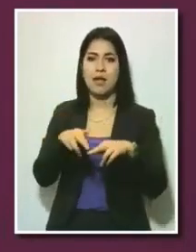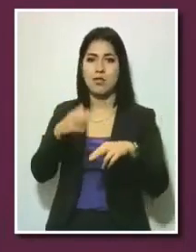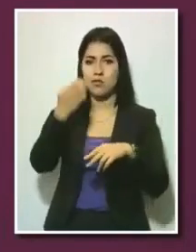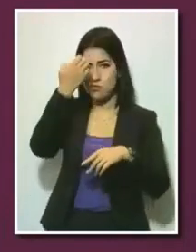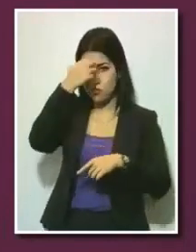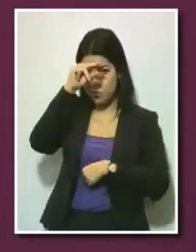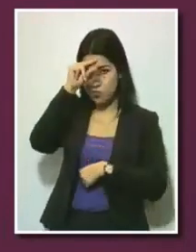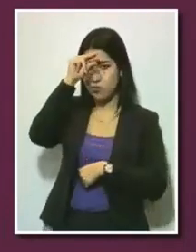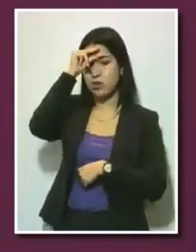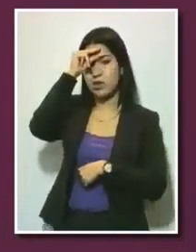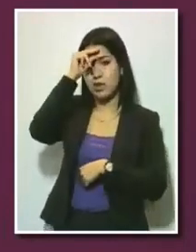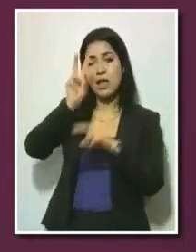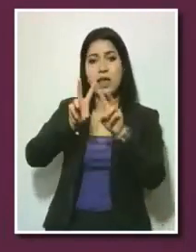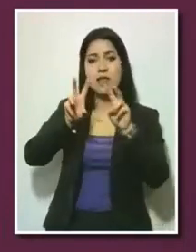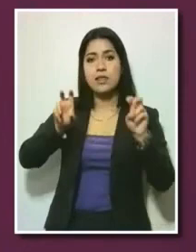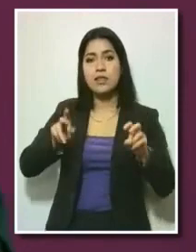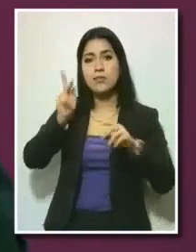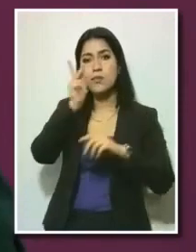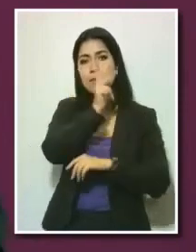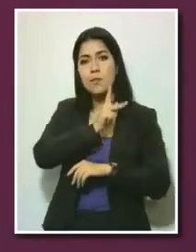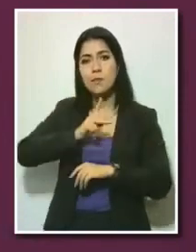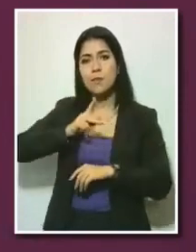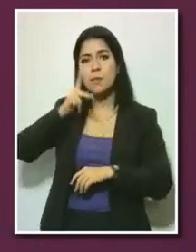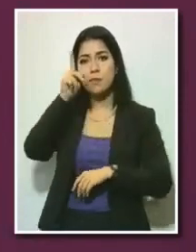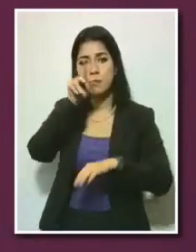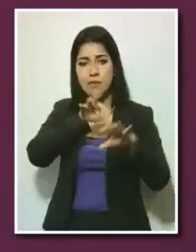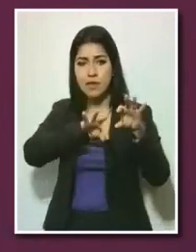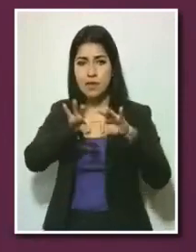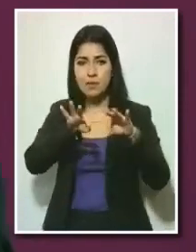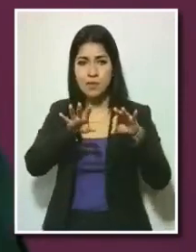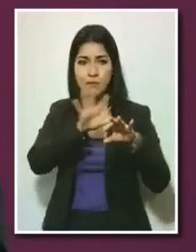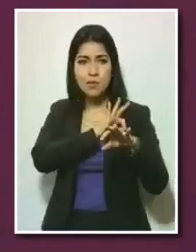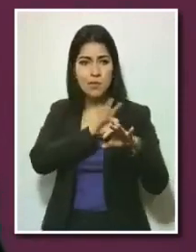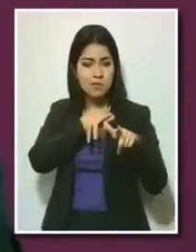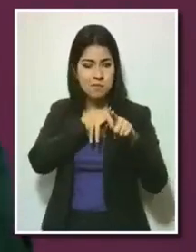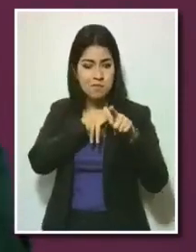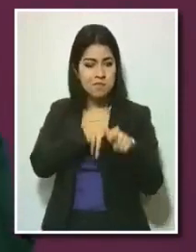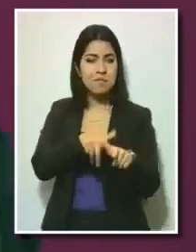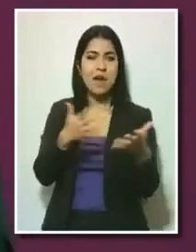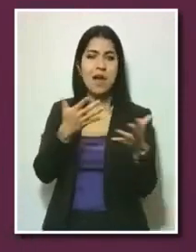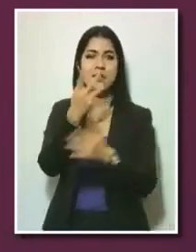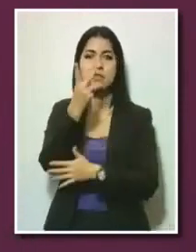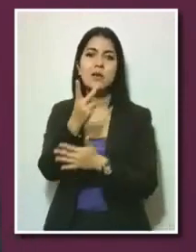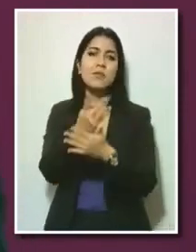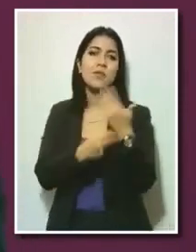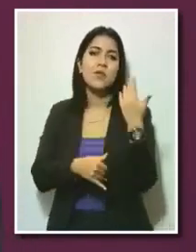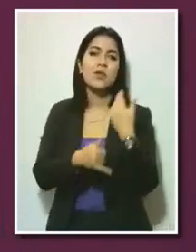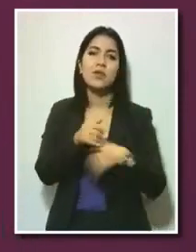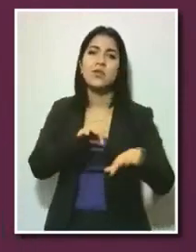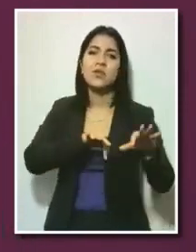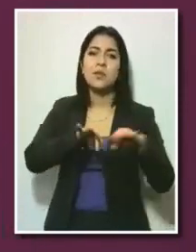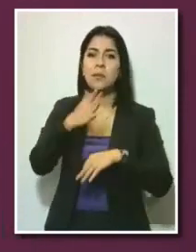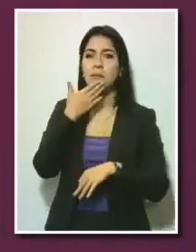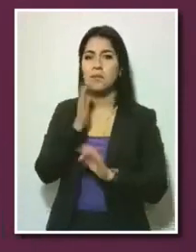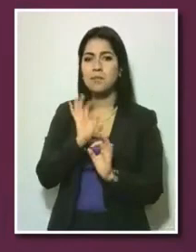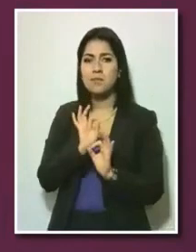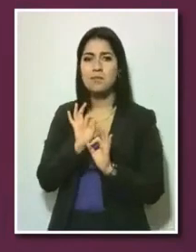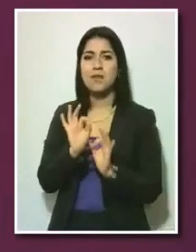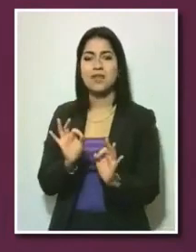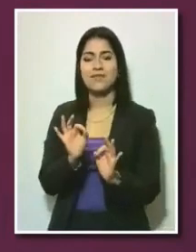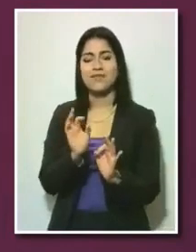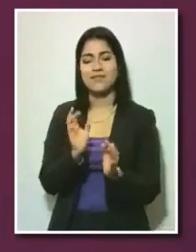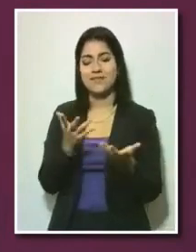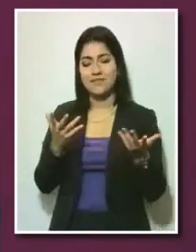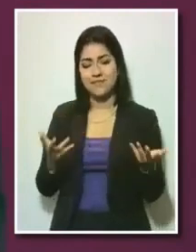el aspecto didáctico y pedagógico fluyan. Podamos fluir como docentes con estos libros.